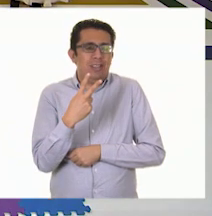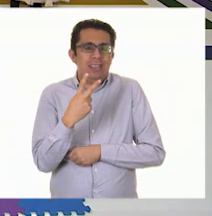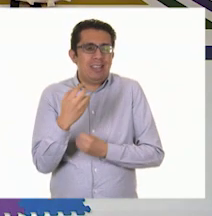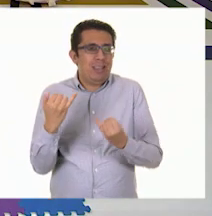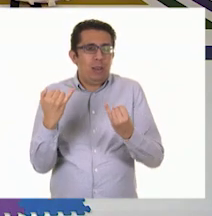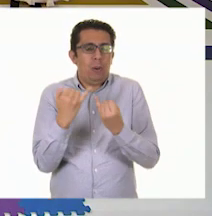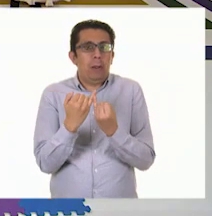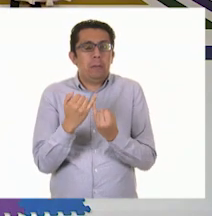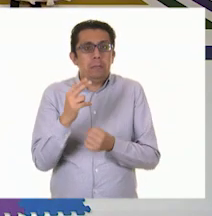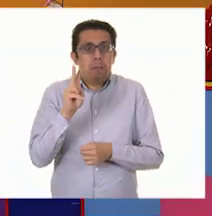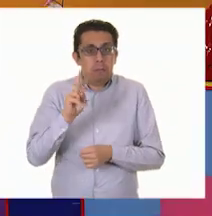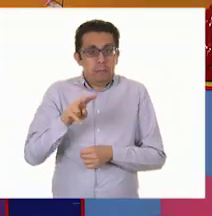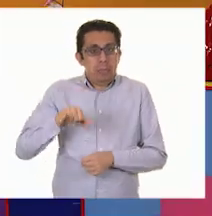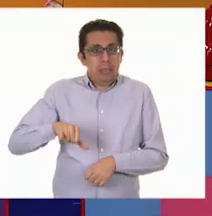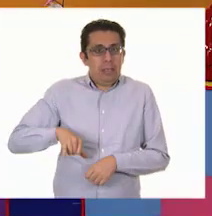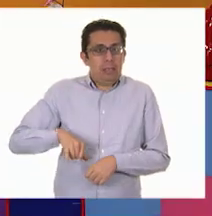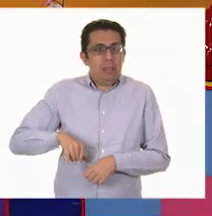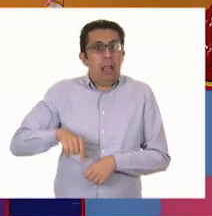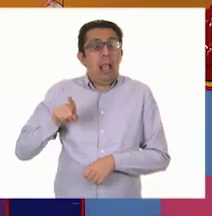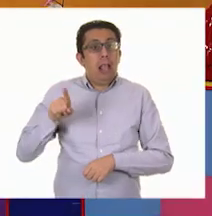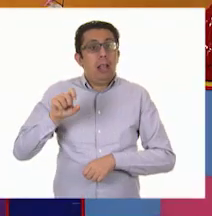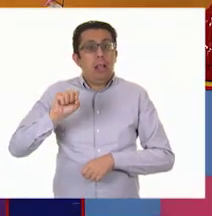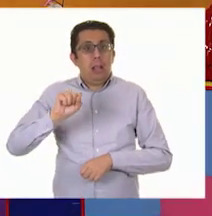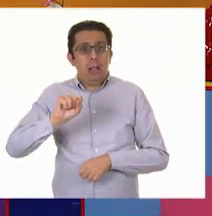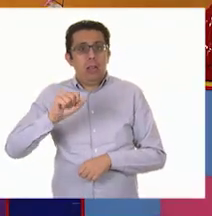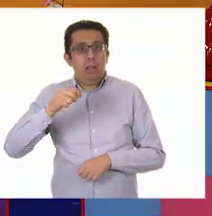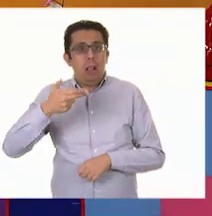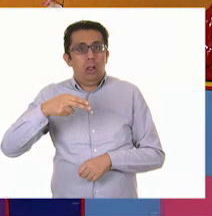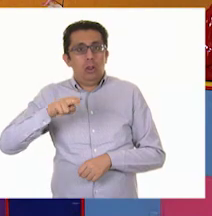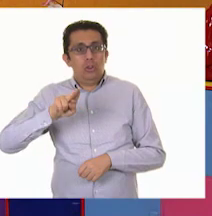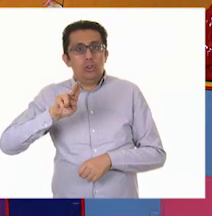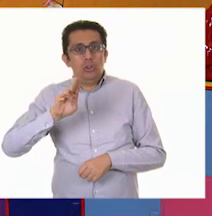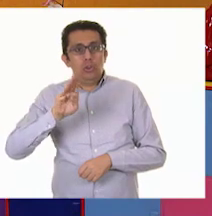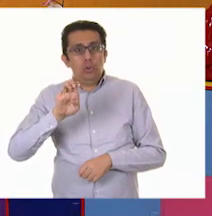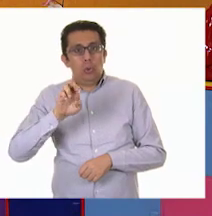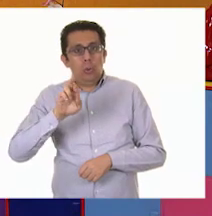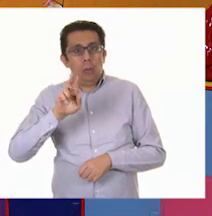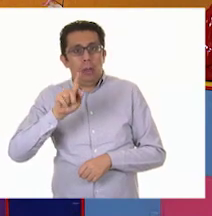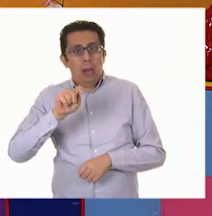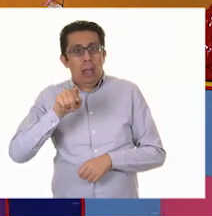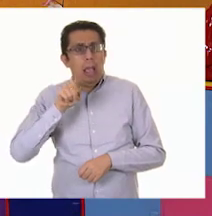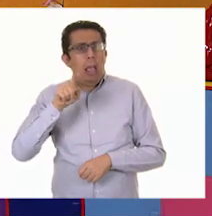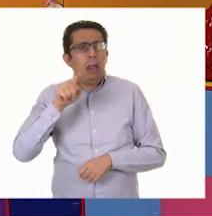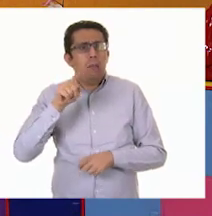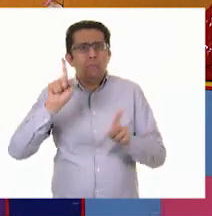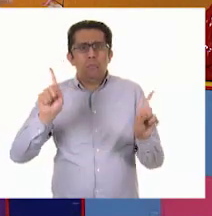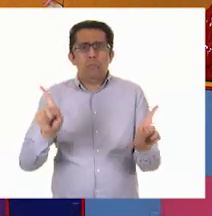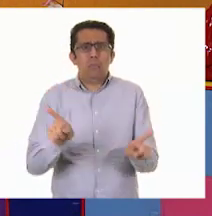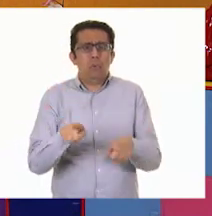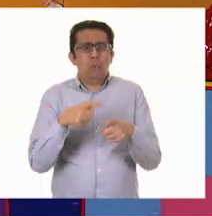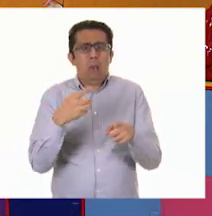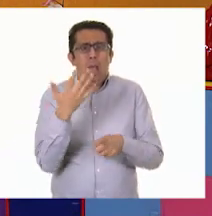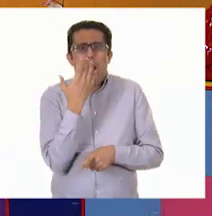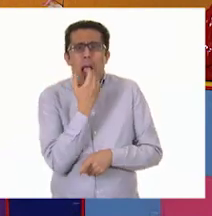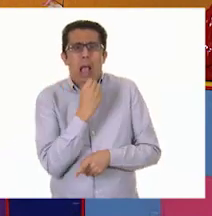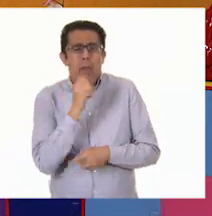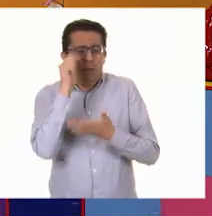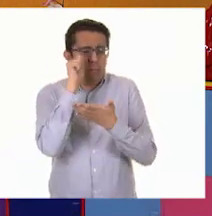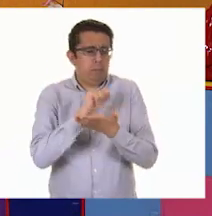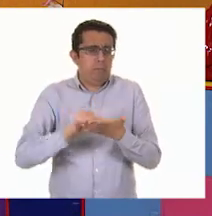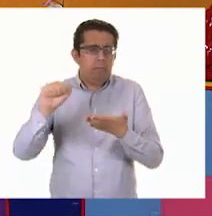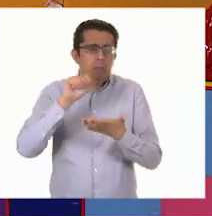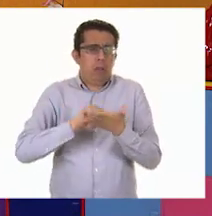¡Qué interesante! Franz Schubert fue un gran compositor y su música era